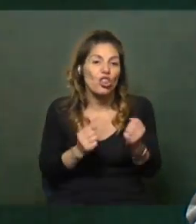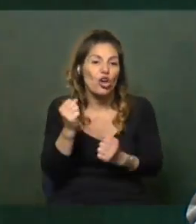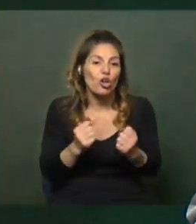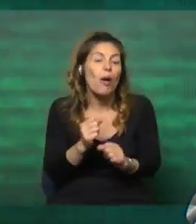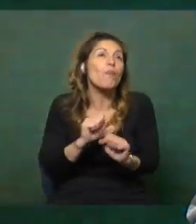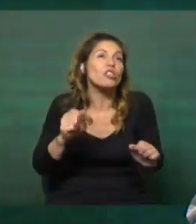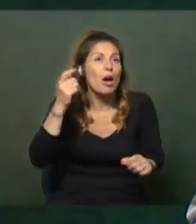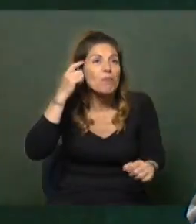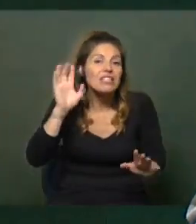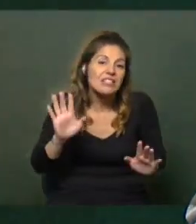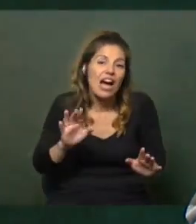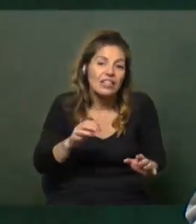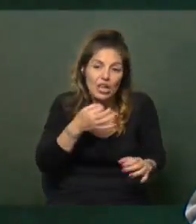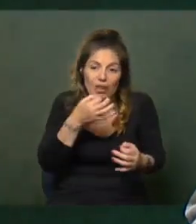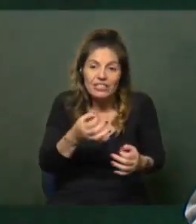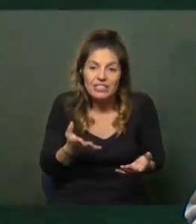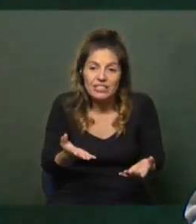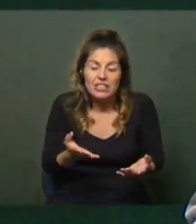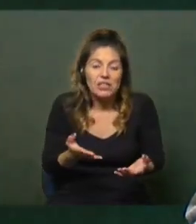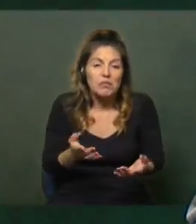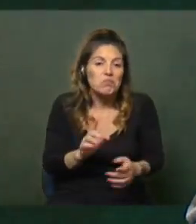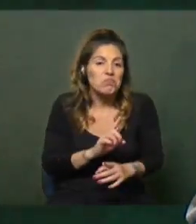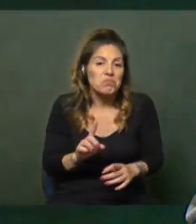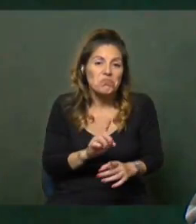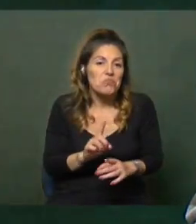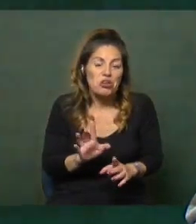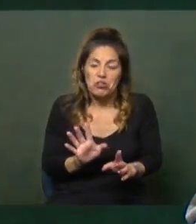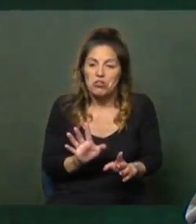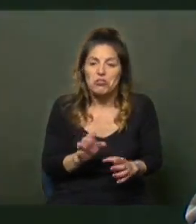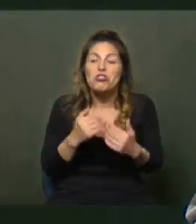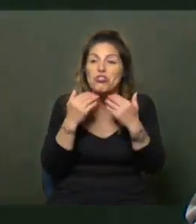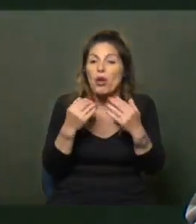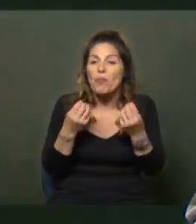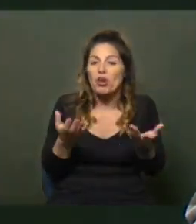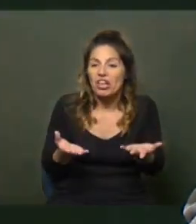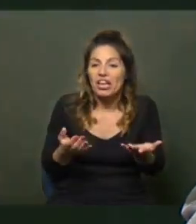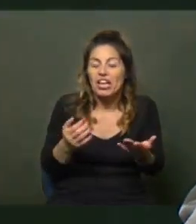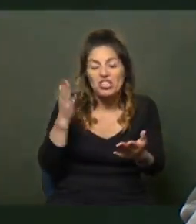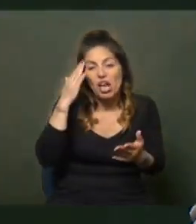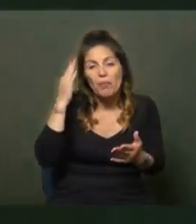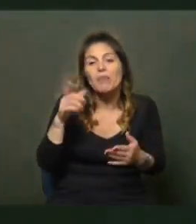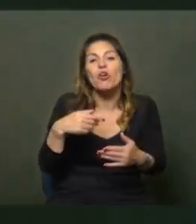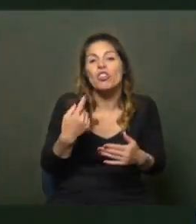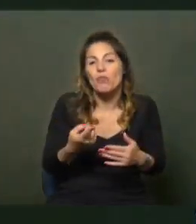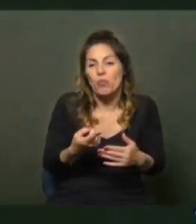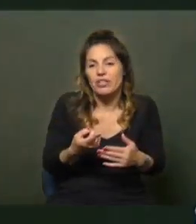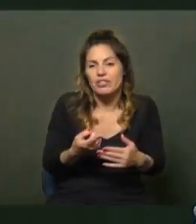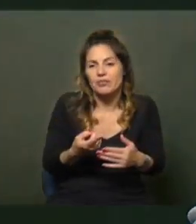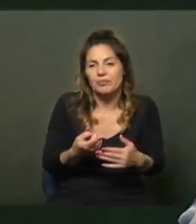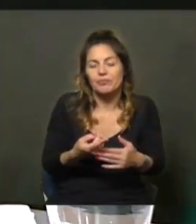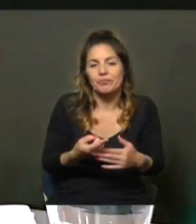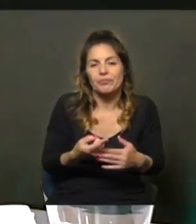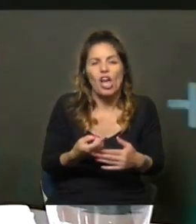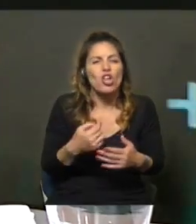podía pensar que iba a jugar todas las cartas bueno Esto no pasó no sabemos por qué lo sabremos sin duda en la sobre todo